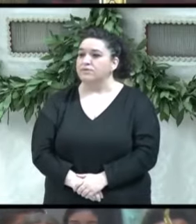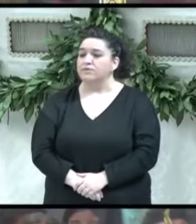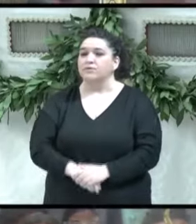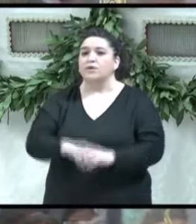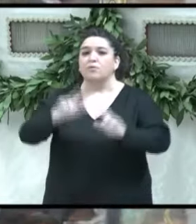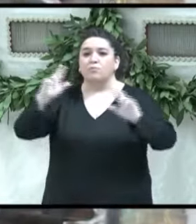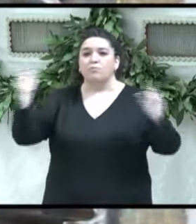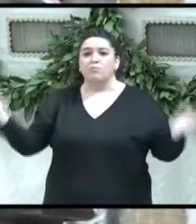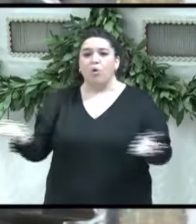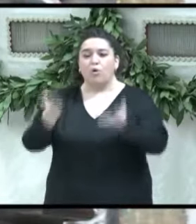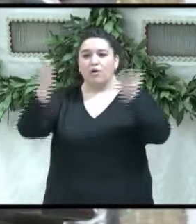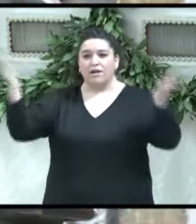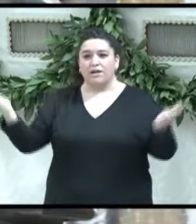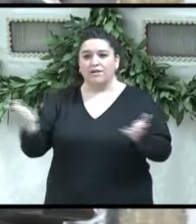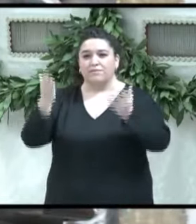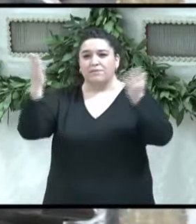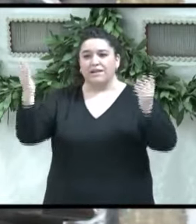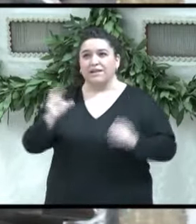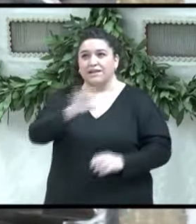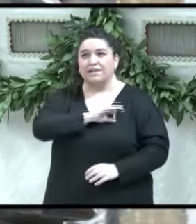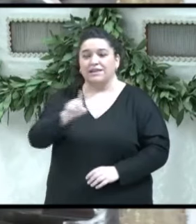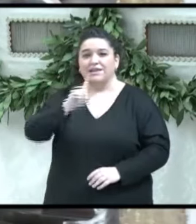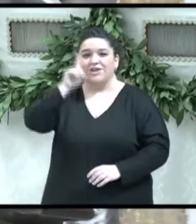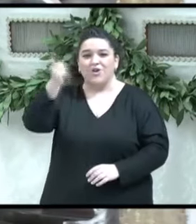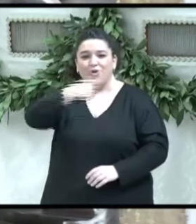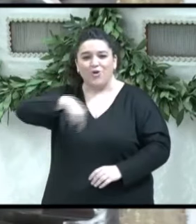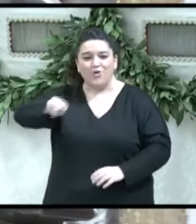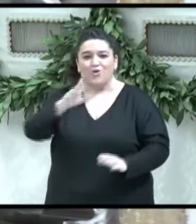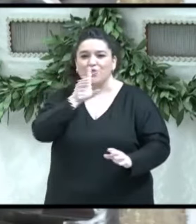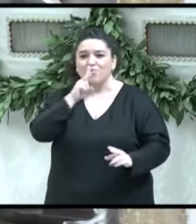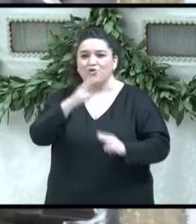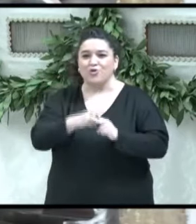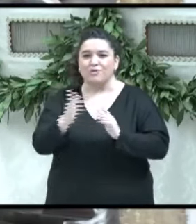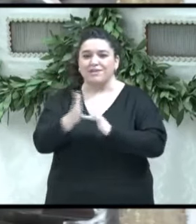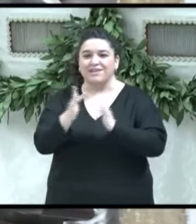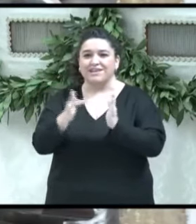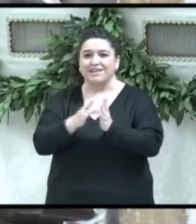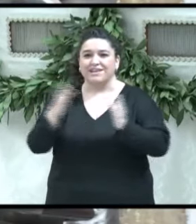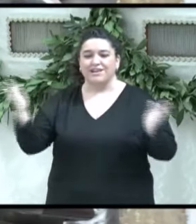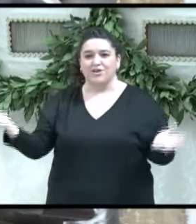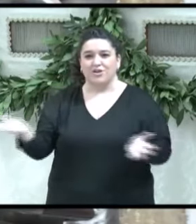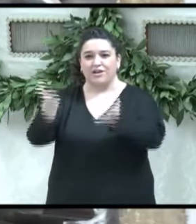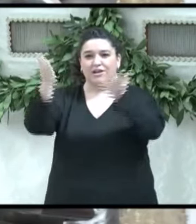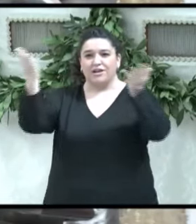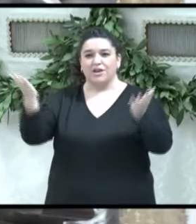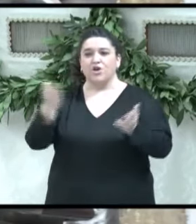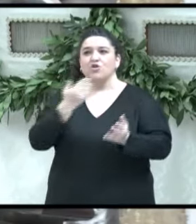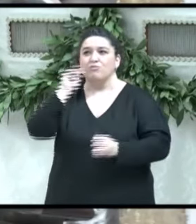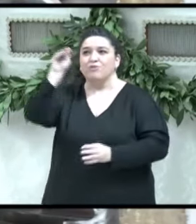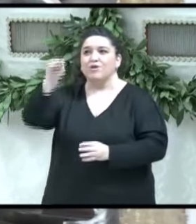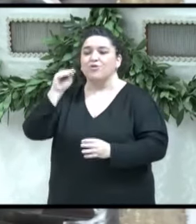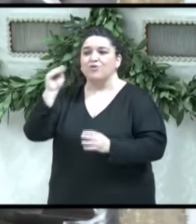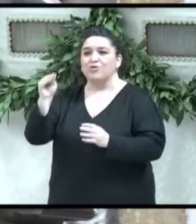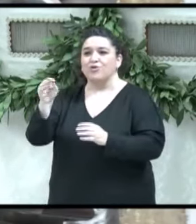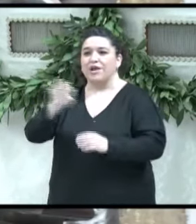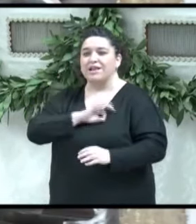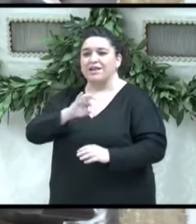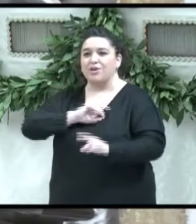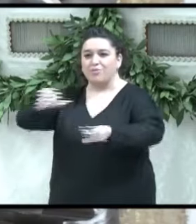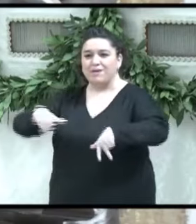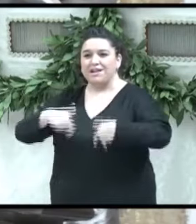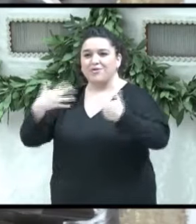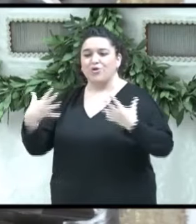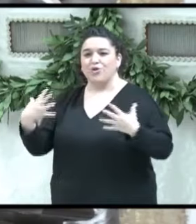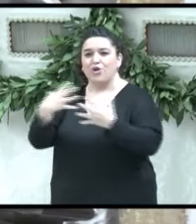proclamad conmigo la grandeza del señor ensalcemos juntos su nombre yo consulté al señor y me respondió me libró de toda